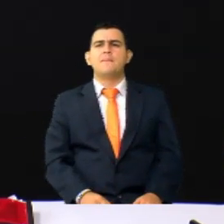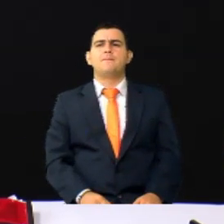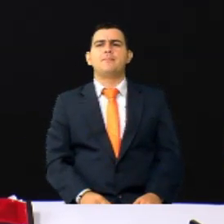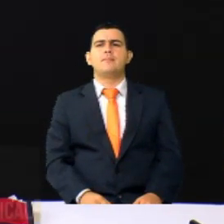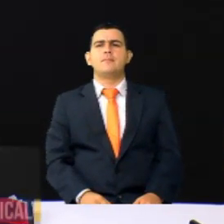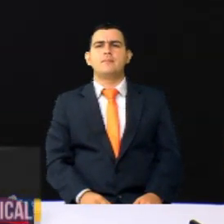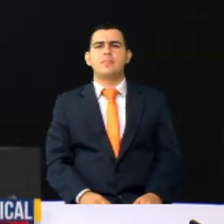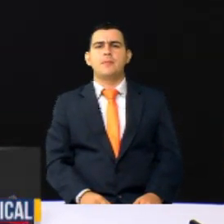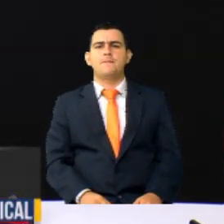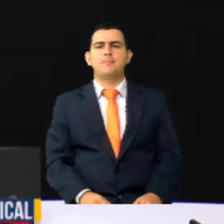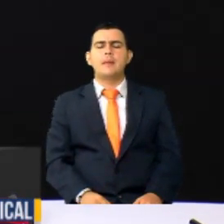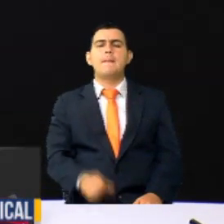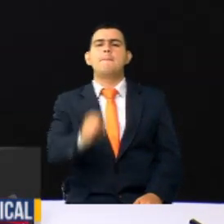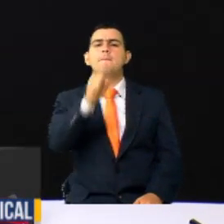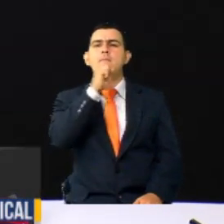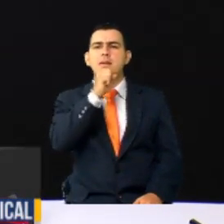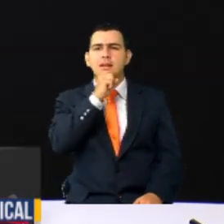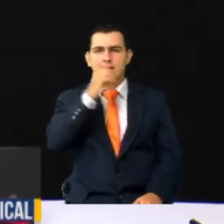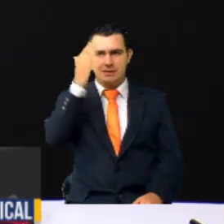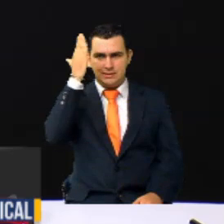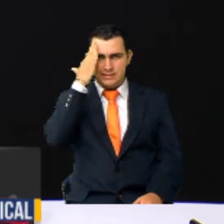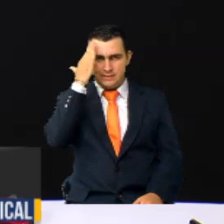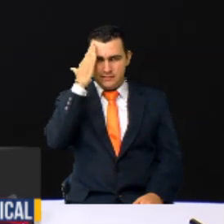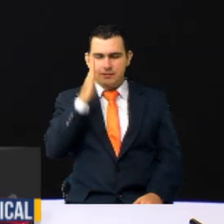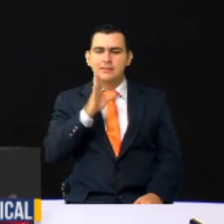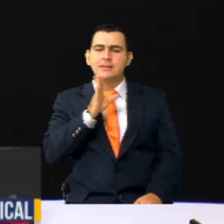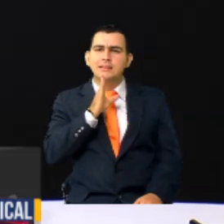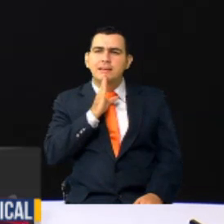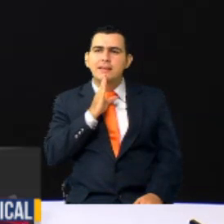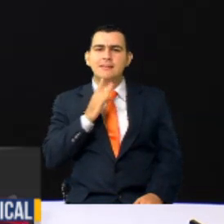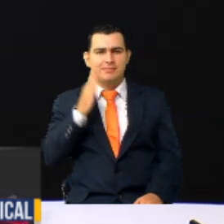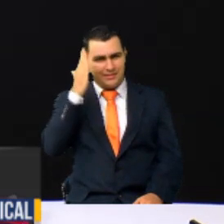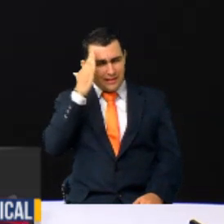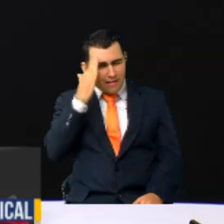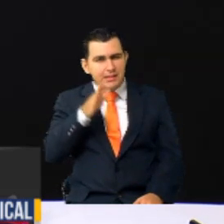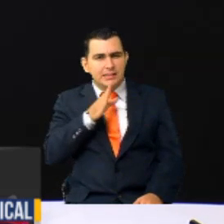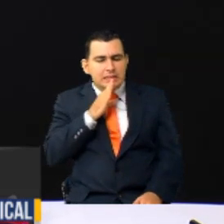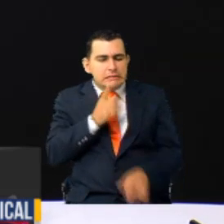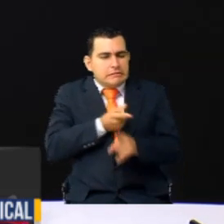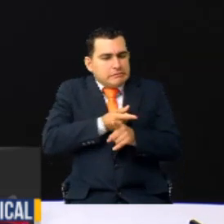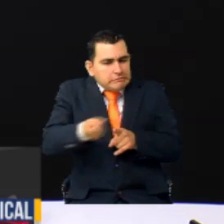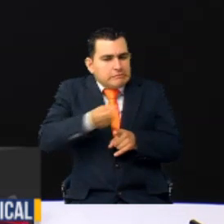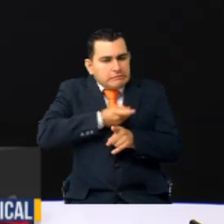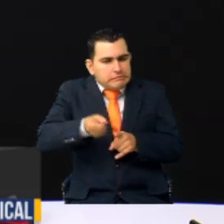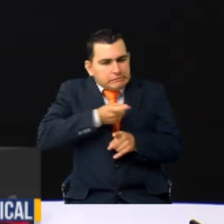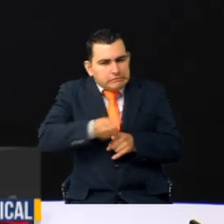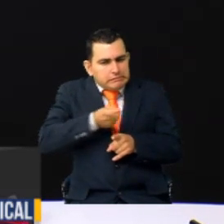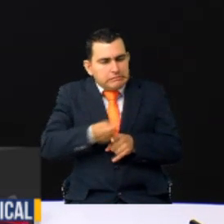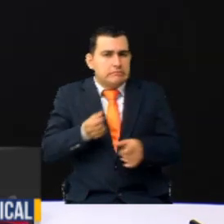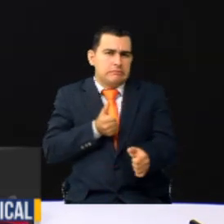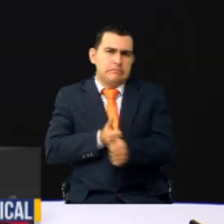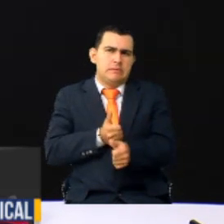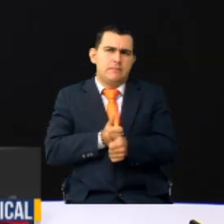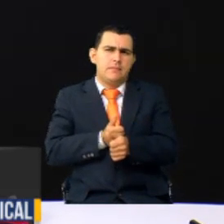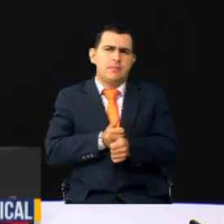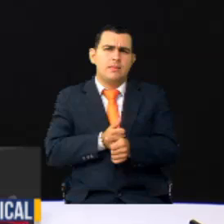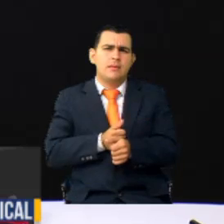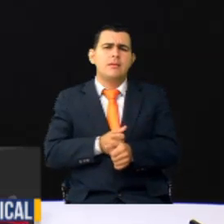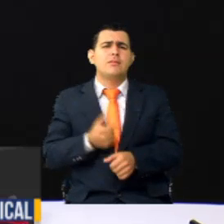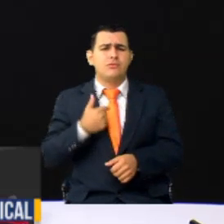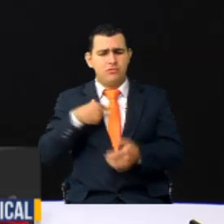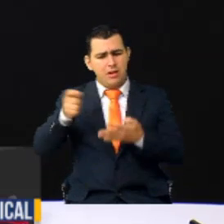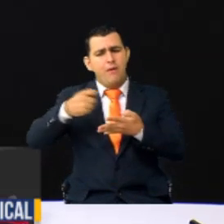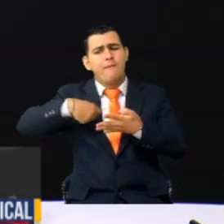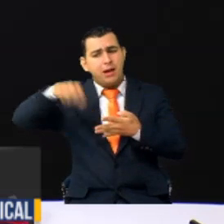que Barranca sabe quién me está persiguiendo. Ustedes lo saben. Y no solamente ahora, en términos del aval fui